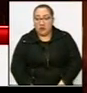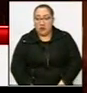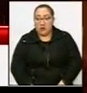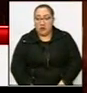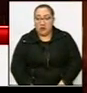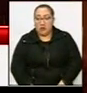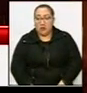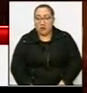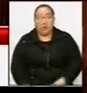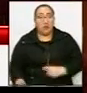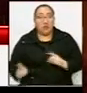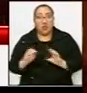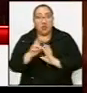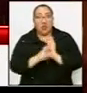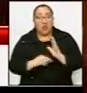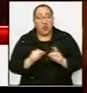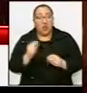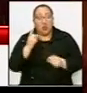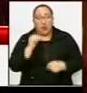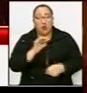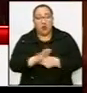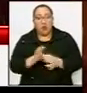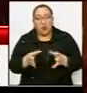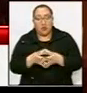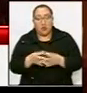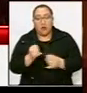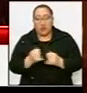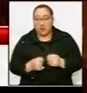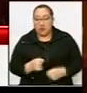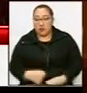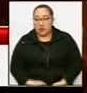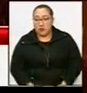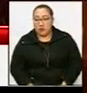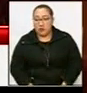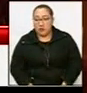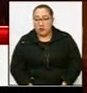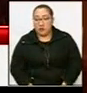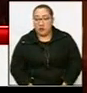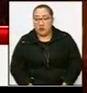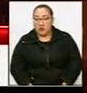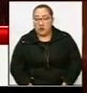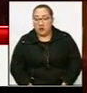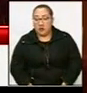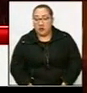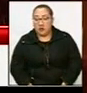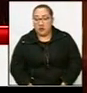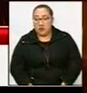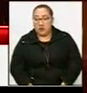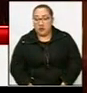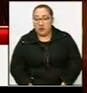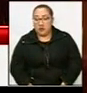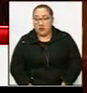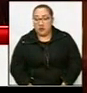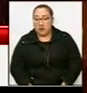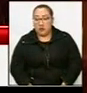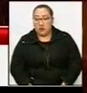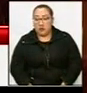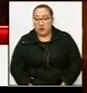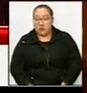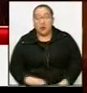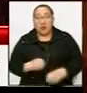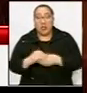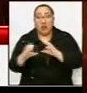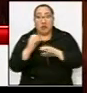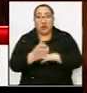agricultura y demás programas, pueda acometer esa tarea. Finalmente, señor ministro, a través de la presidencia, en las